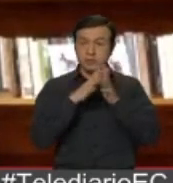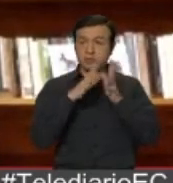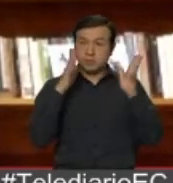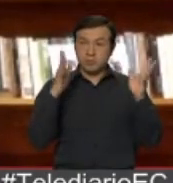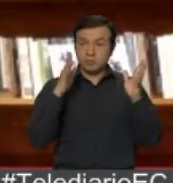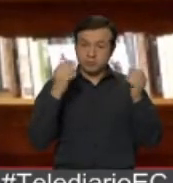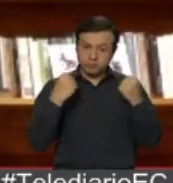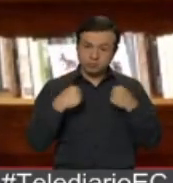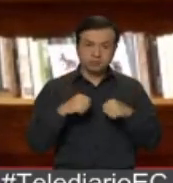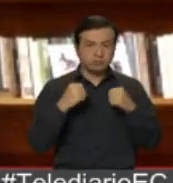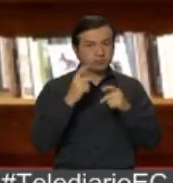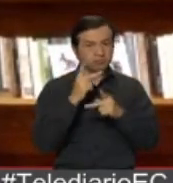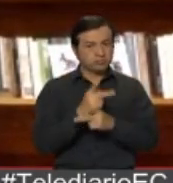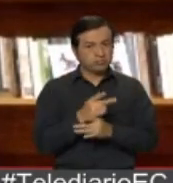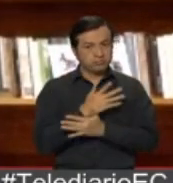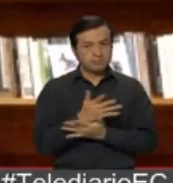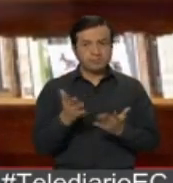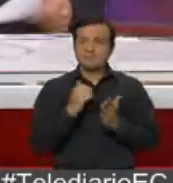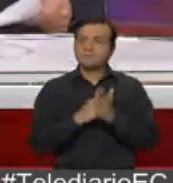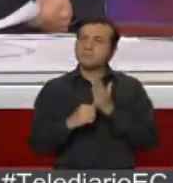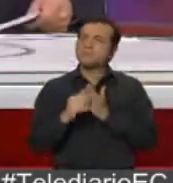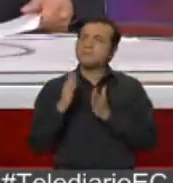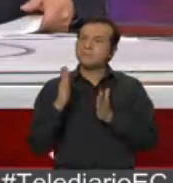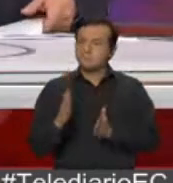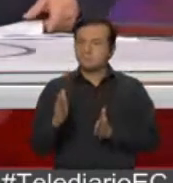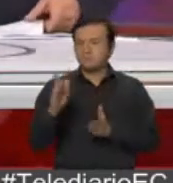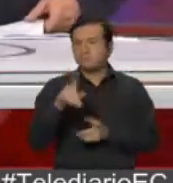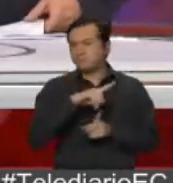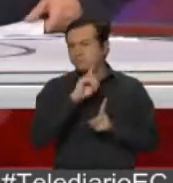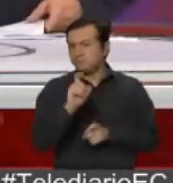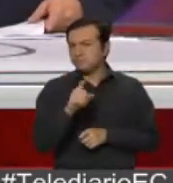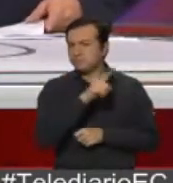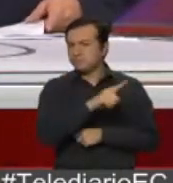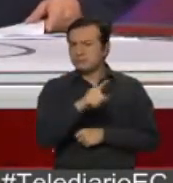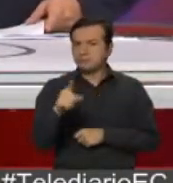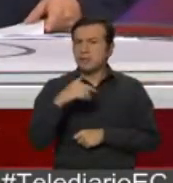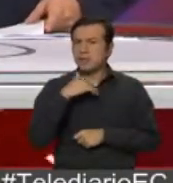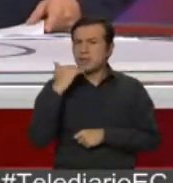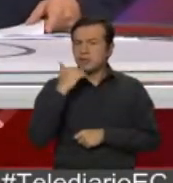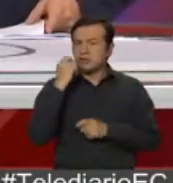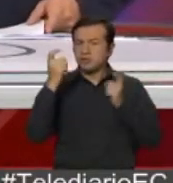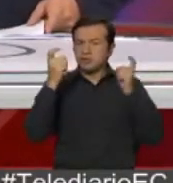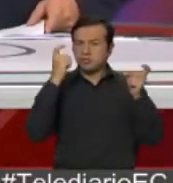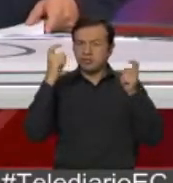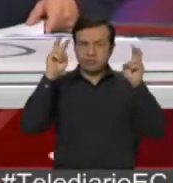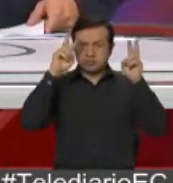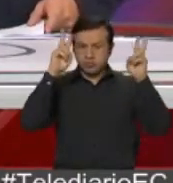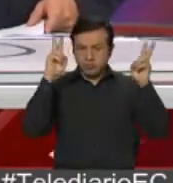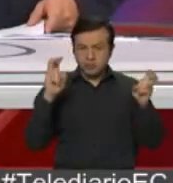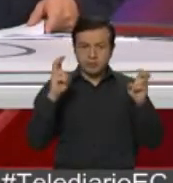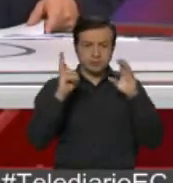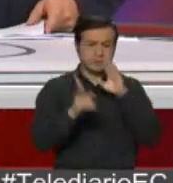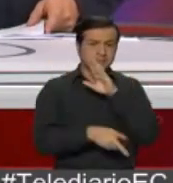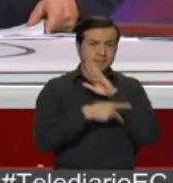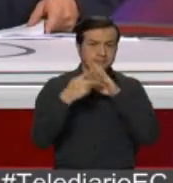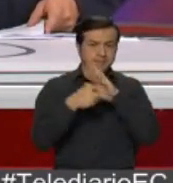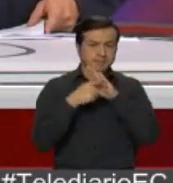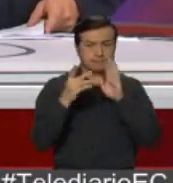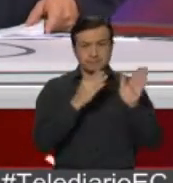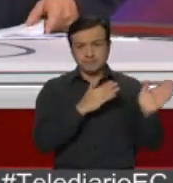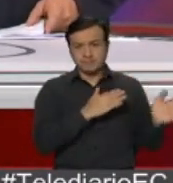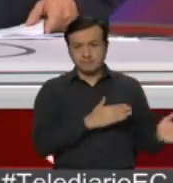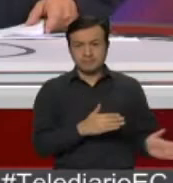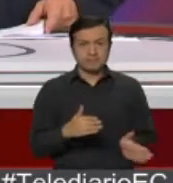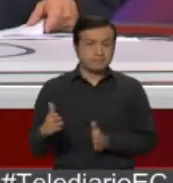fuerza ese cuidado. Ministro Hurtado, una precisión. ¿Ustedes manejan algún control sobre el personal petrolero que